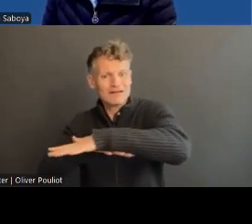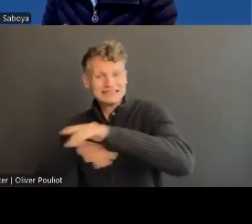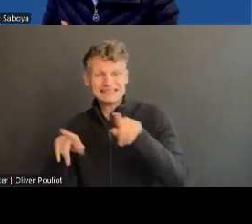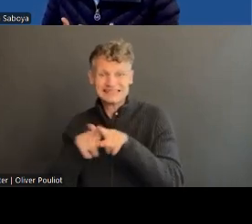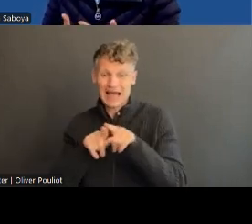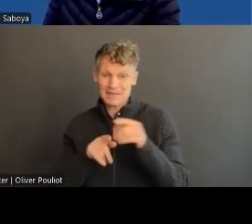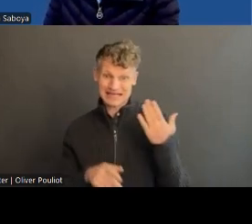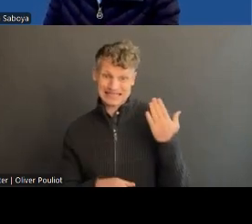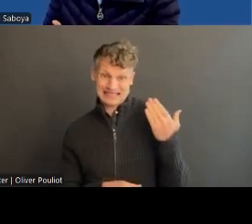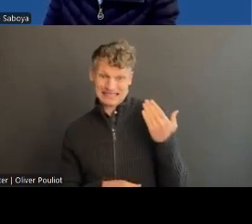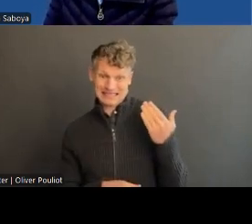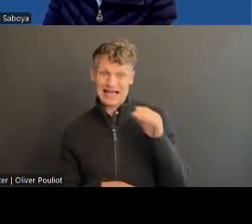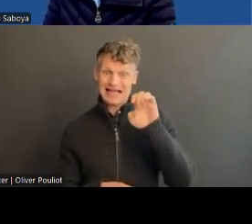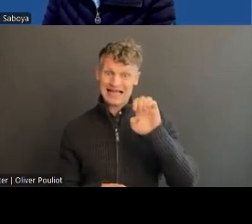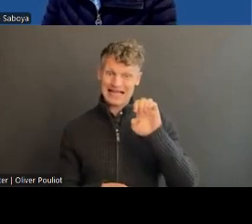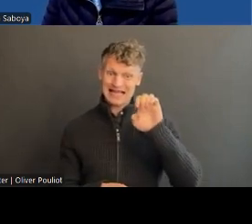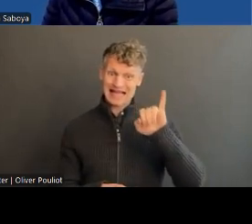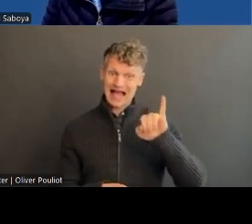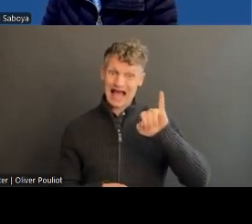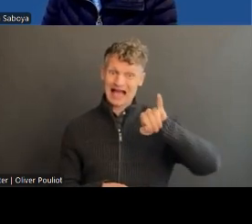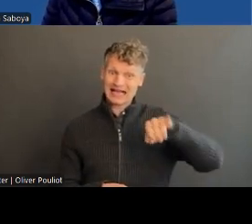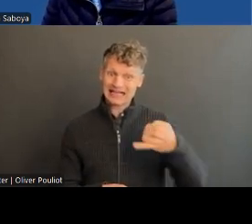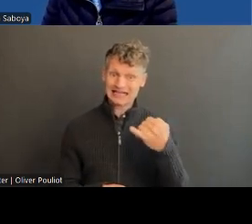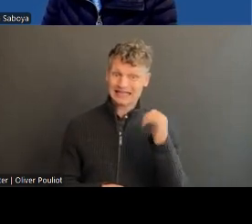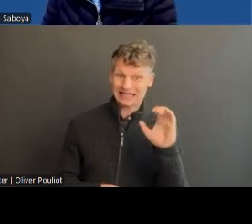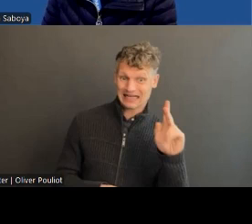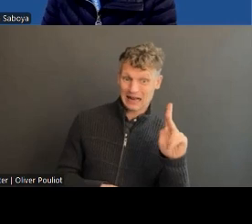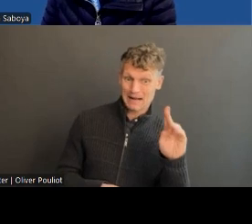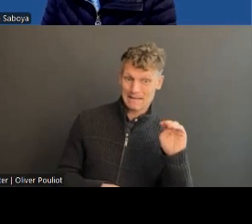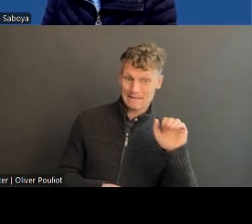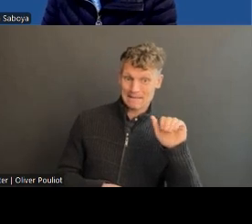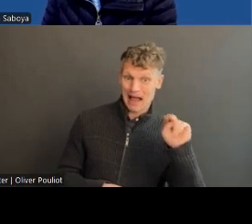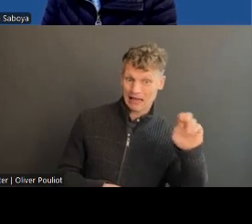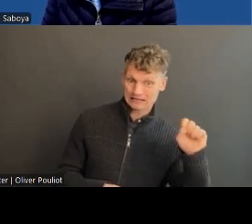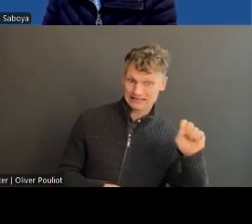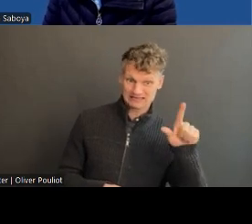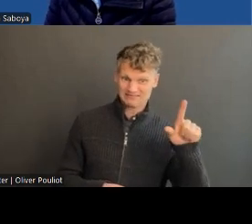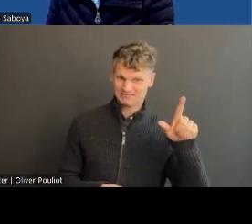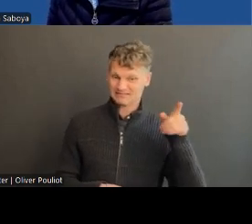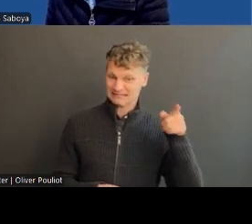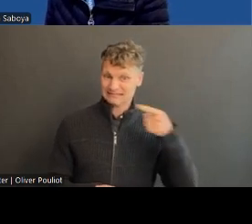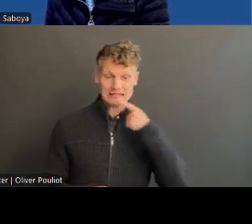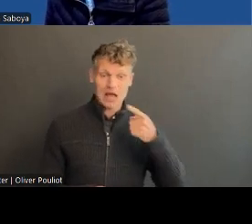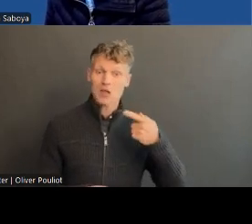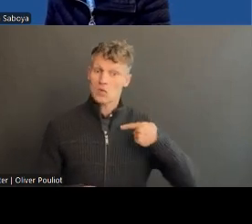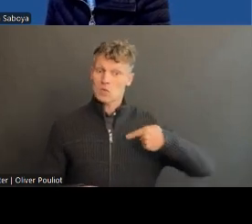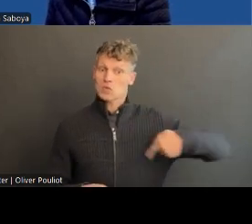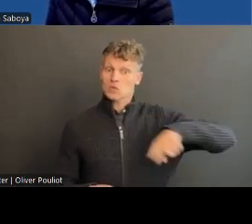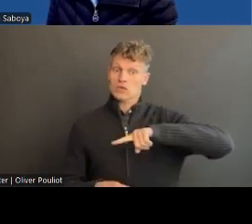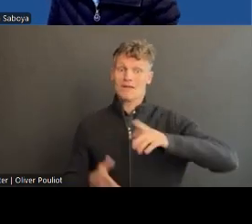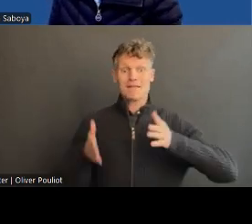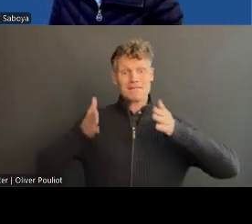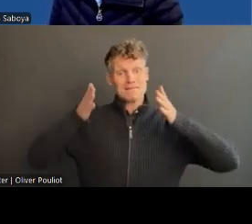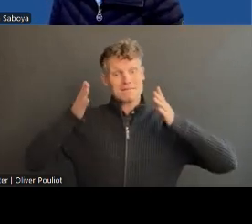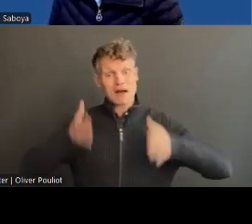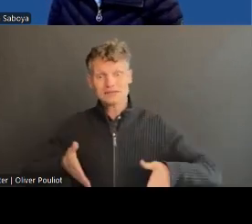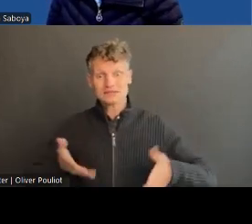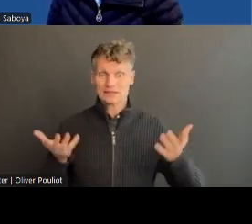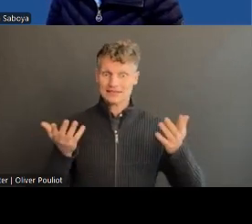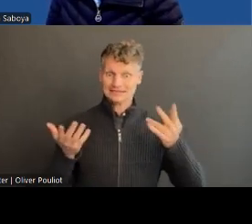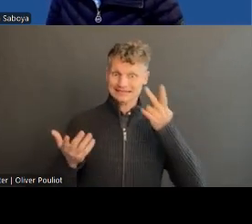Es fundamental para nosotros porque ya lo mencionó la doctora Eckel, que si no incluimos los abordajes de